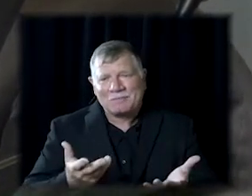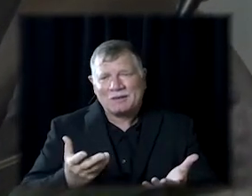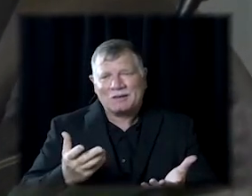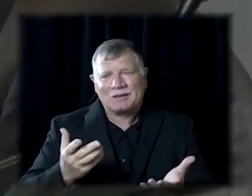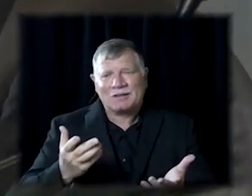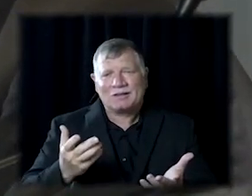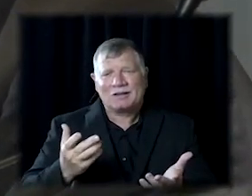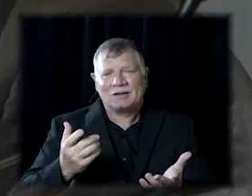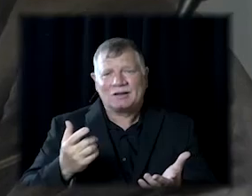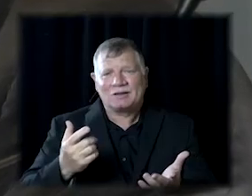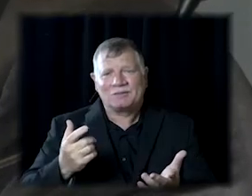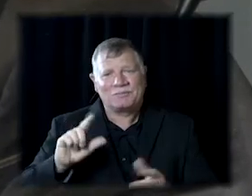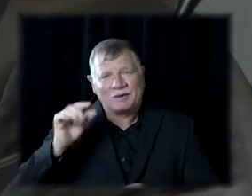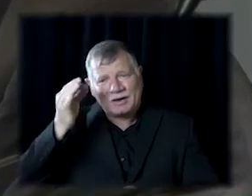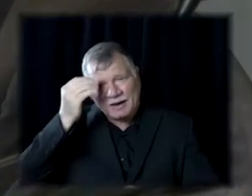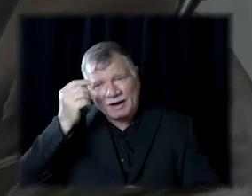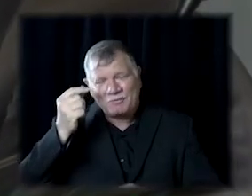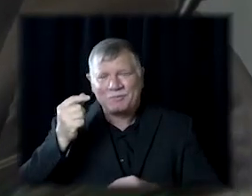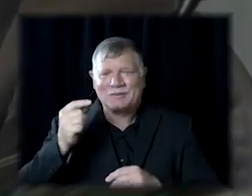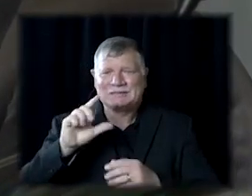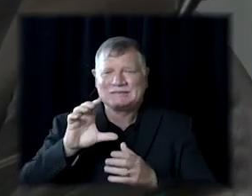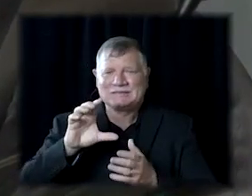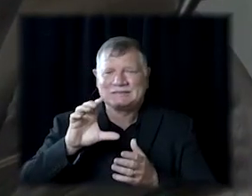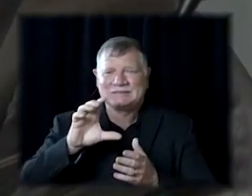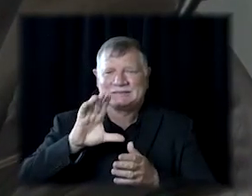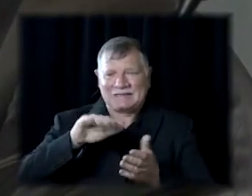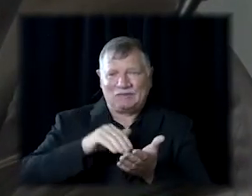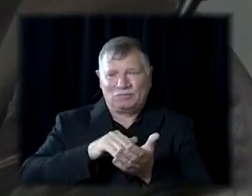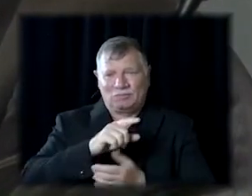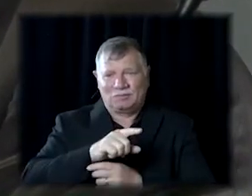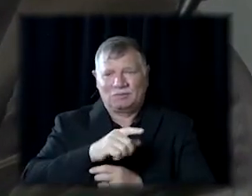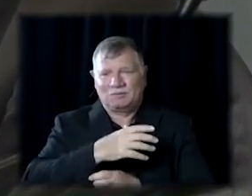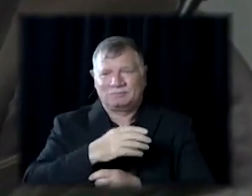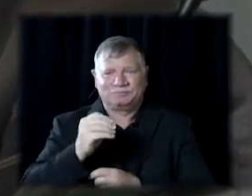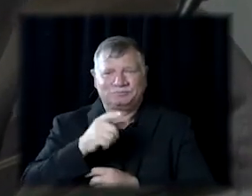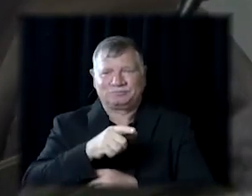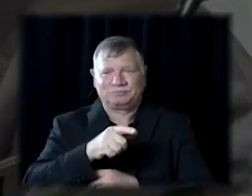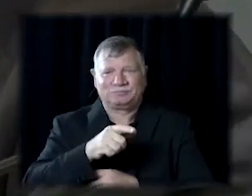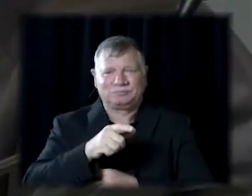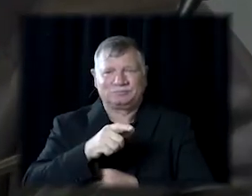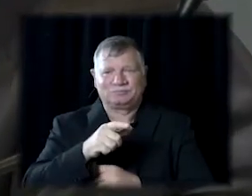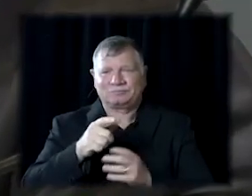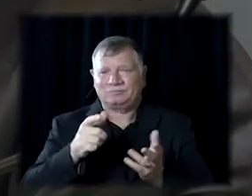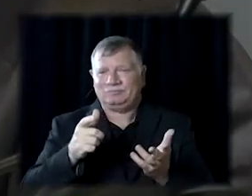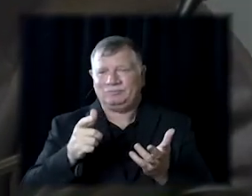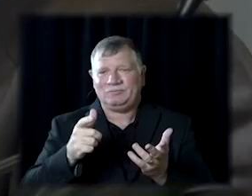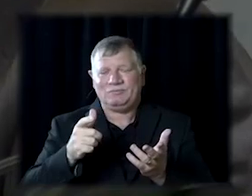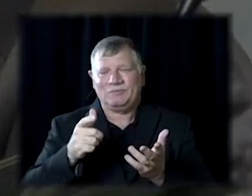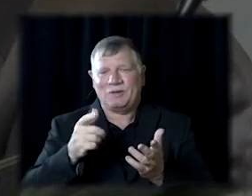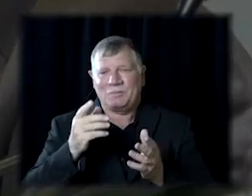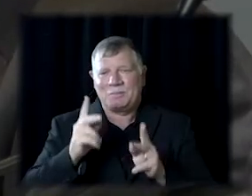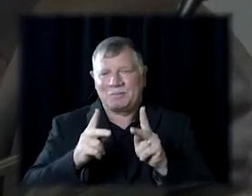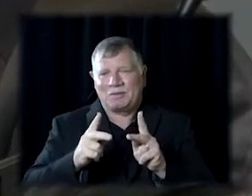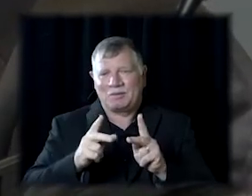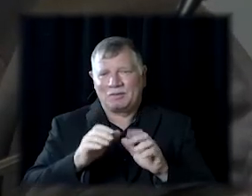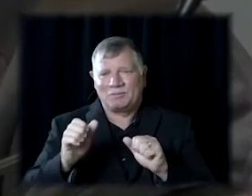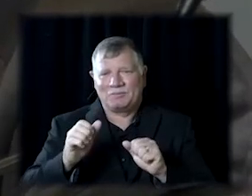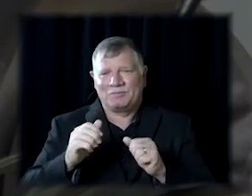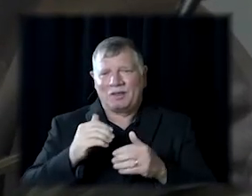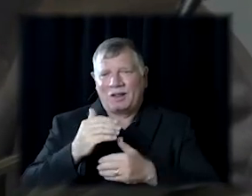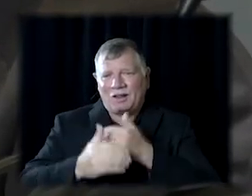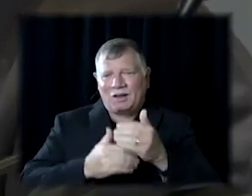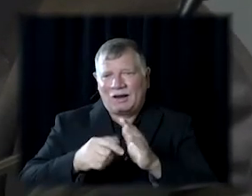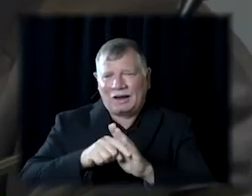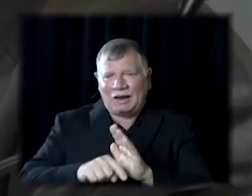lo que ha sucedido a nivel del gobierno central, las tendencias demográficas, el ciclo económico